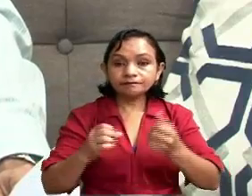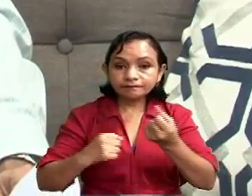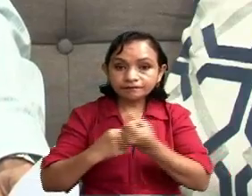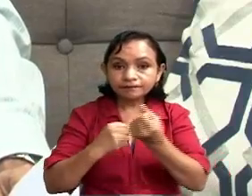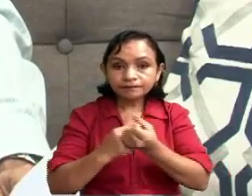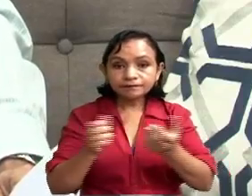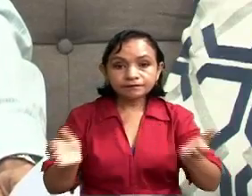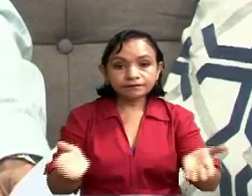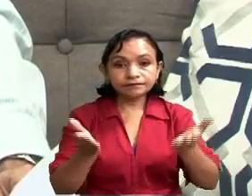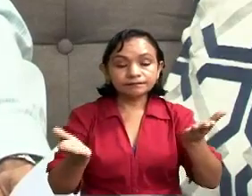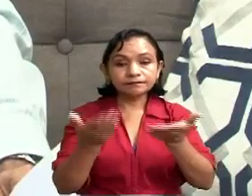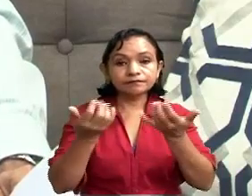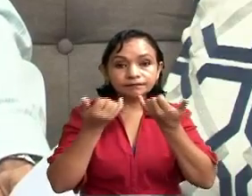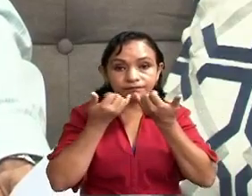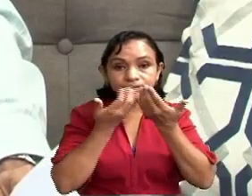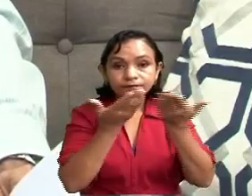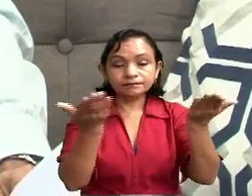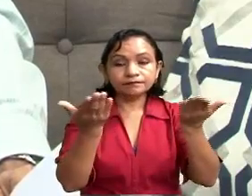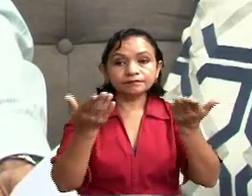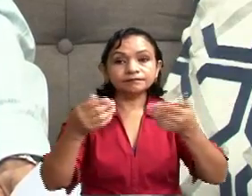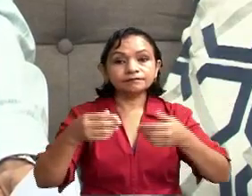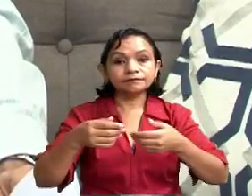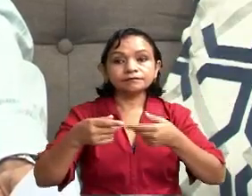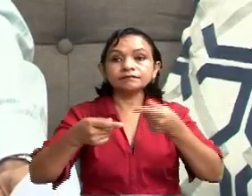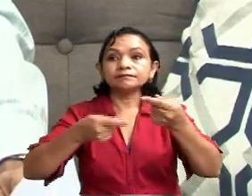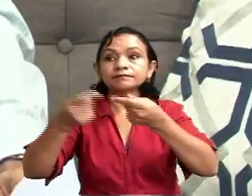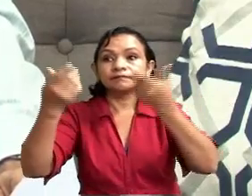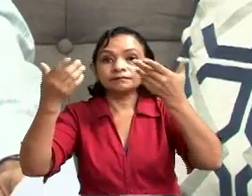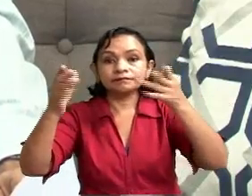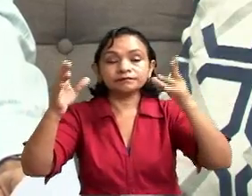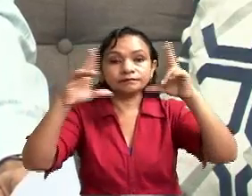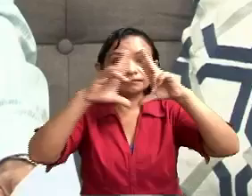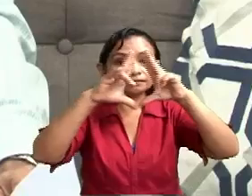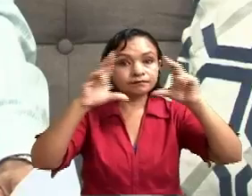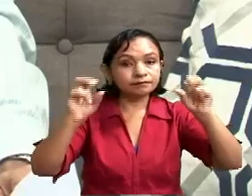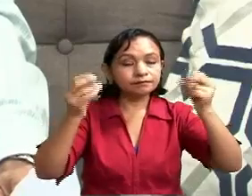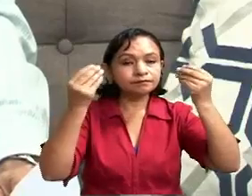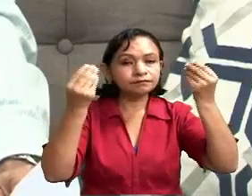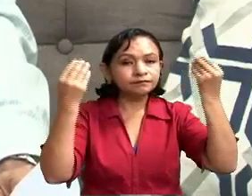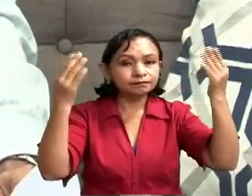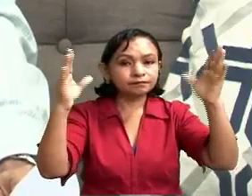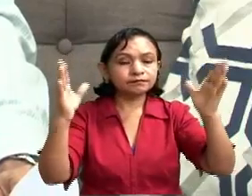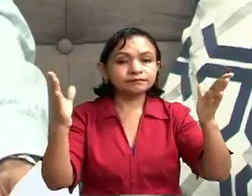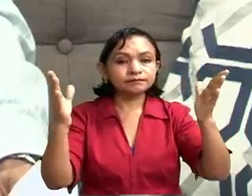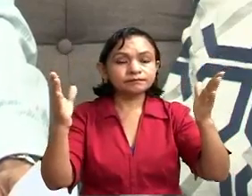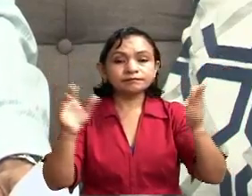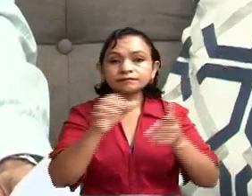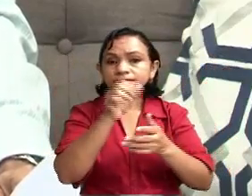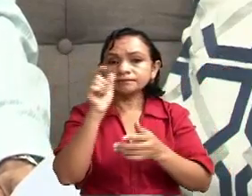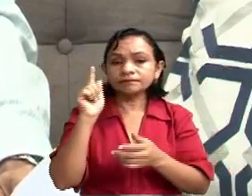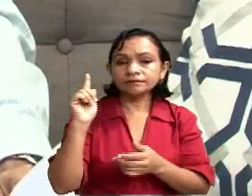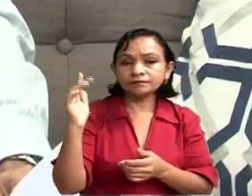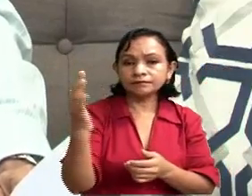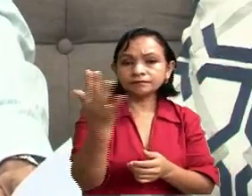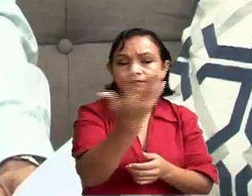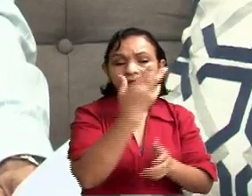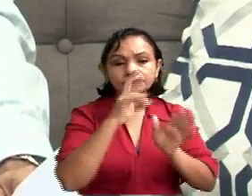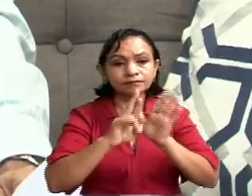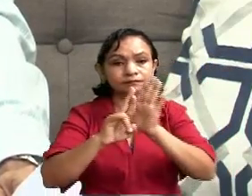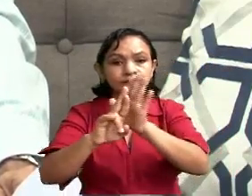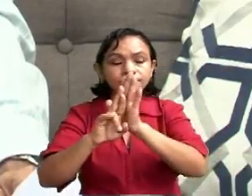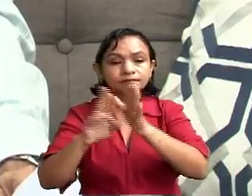estimulando, dando a conocer la oferta de productos nicaragüenses. Es decir, en el exterior todas las